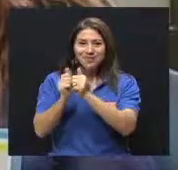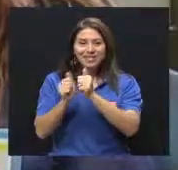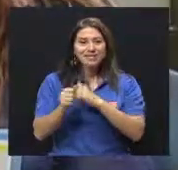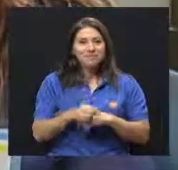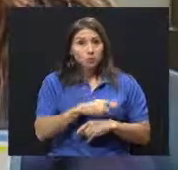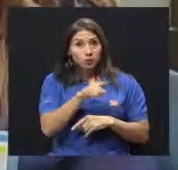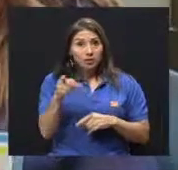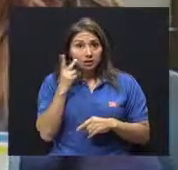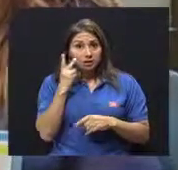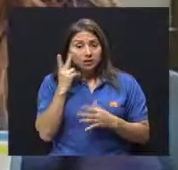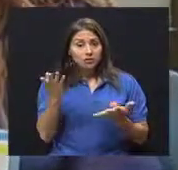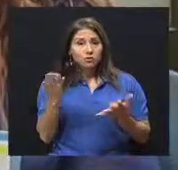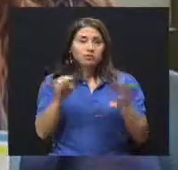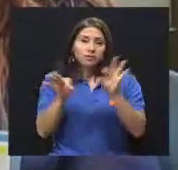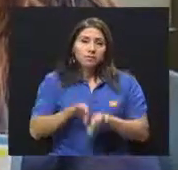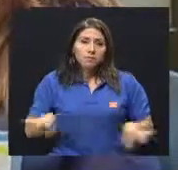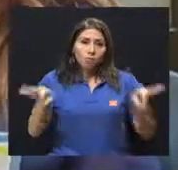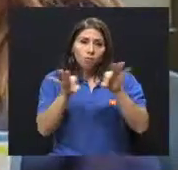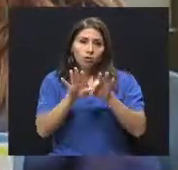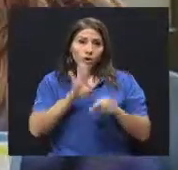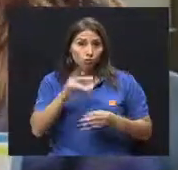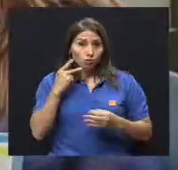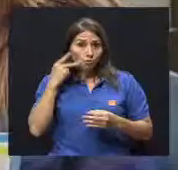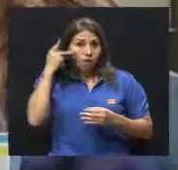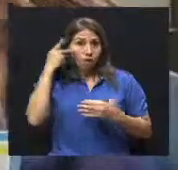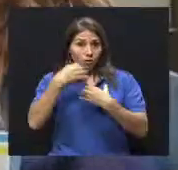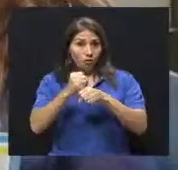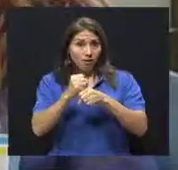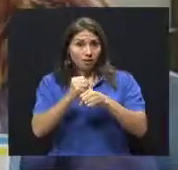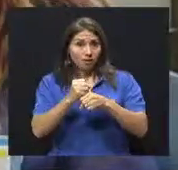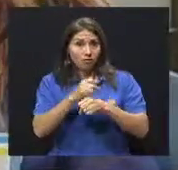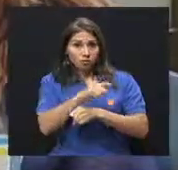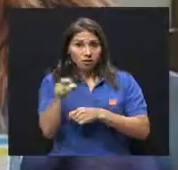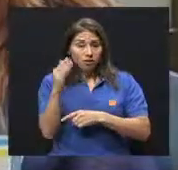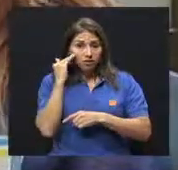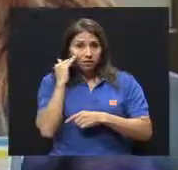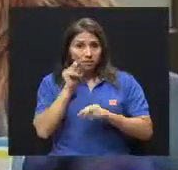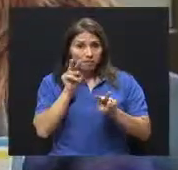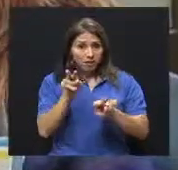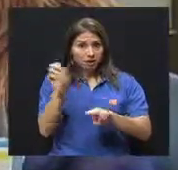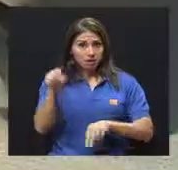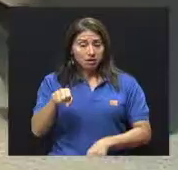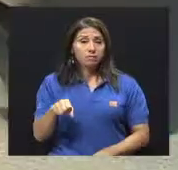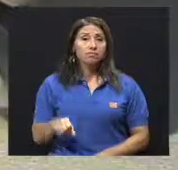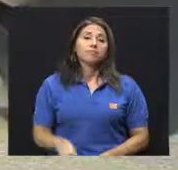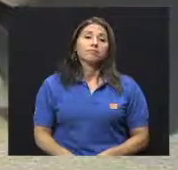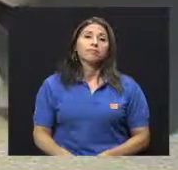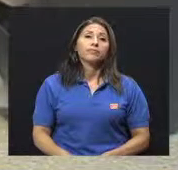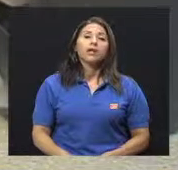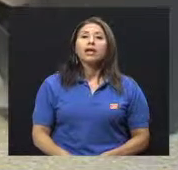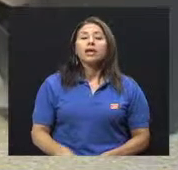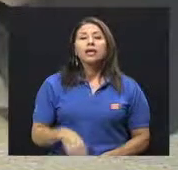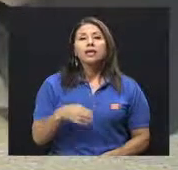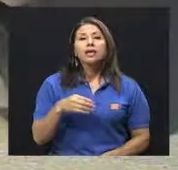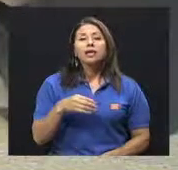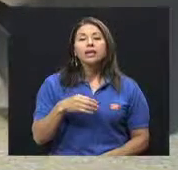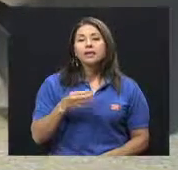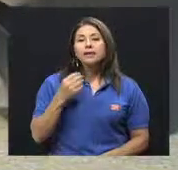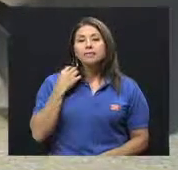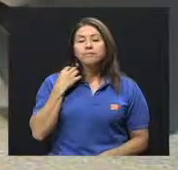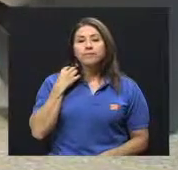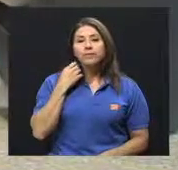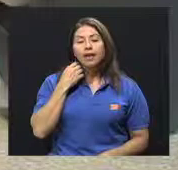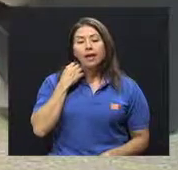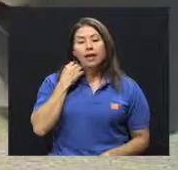deporte. Uh-huh. Ustedes sí lo han visto, como que es importante. Sus papás lo hacen, por ejemplo, sí. Ustedes se ven que sí, ¿verdad? Y en cuanto